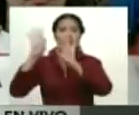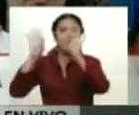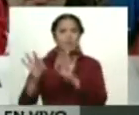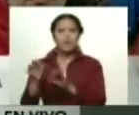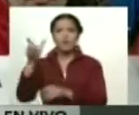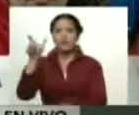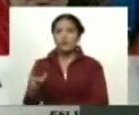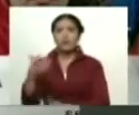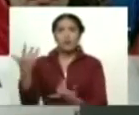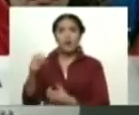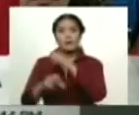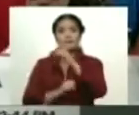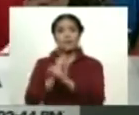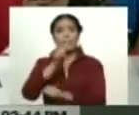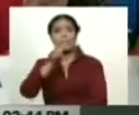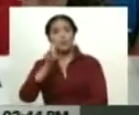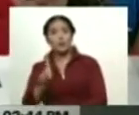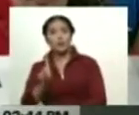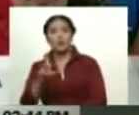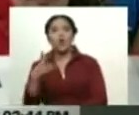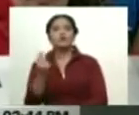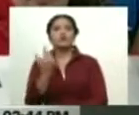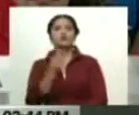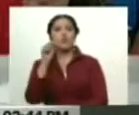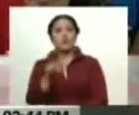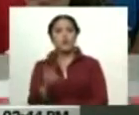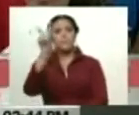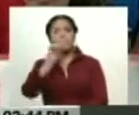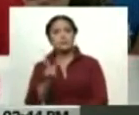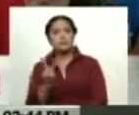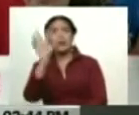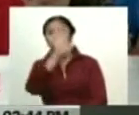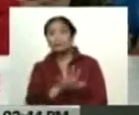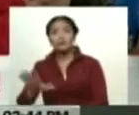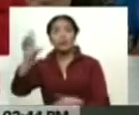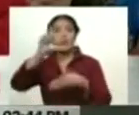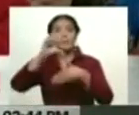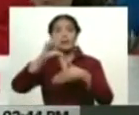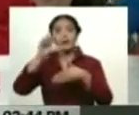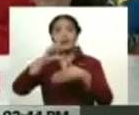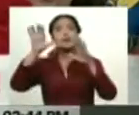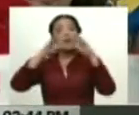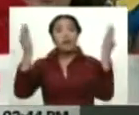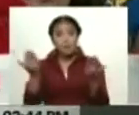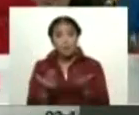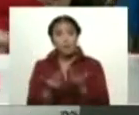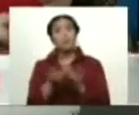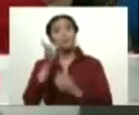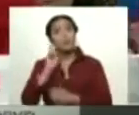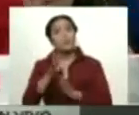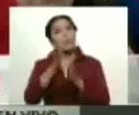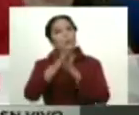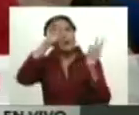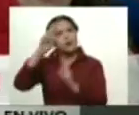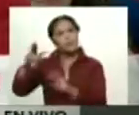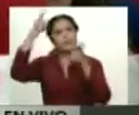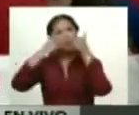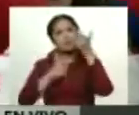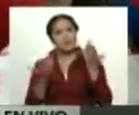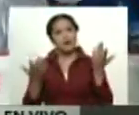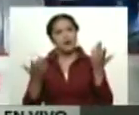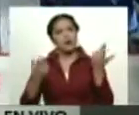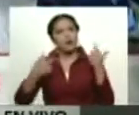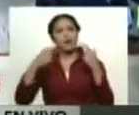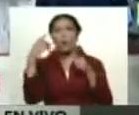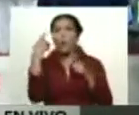de este siglo XXI el comandante Chávez, no solamente en Venezuela, en toda América Latina, en el Caribe y en el mundo. Así que respeta al comandante Chávez. Todo